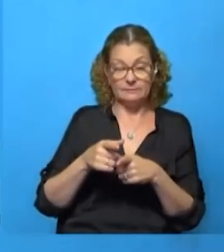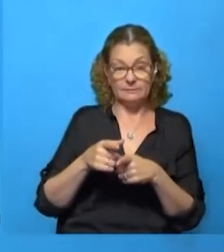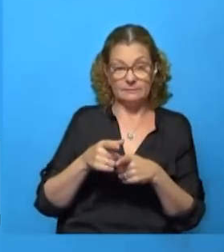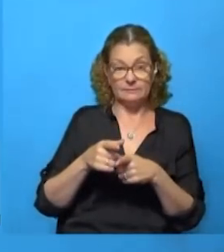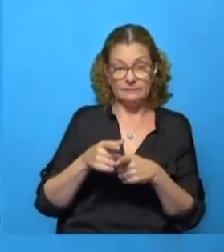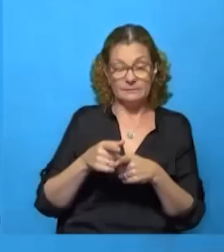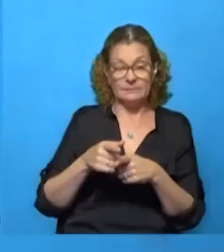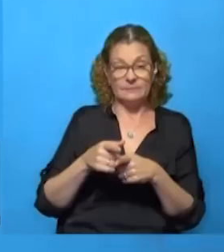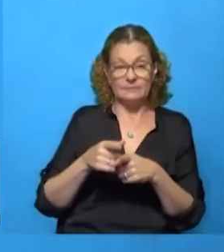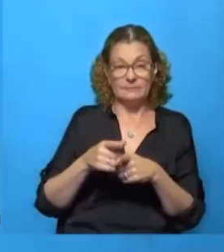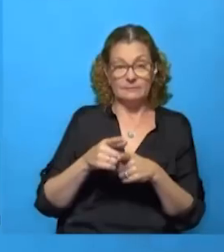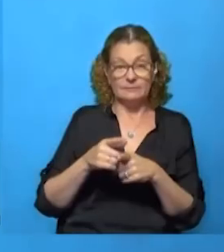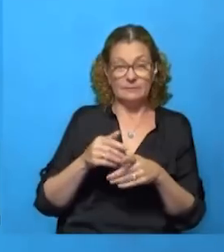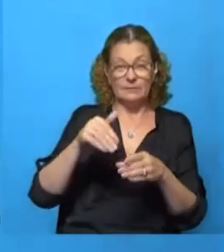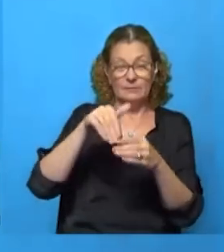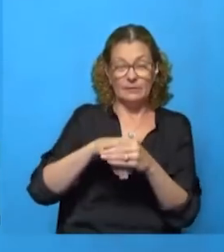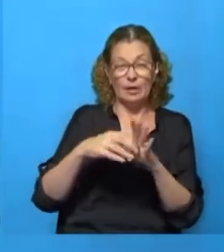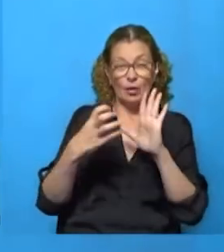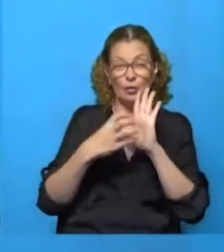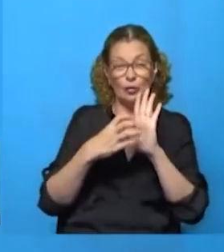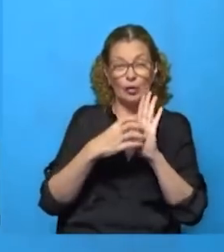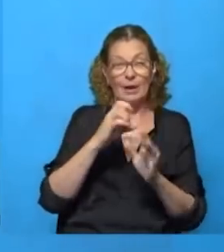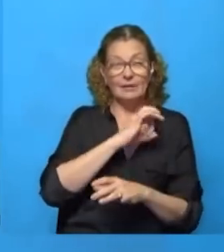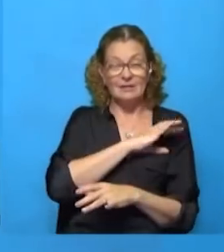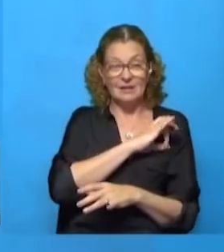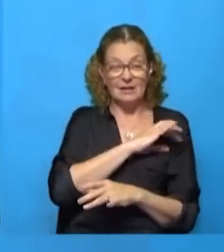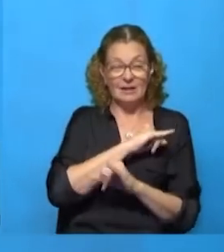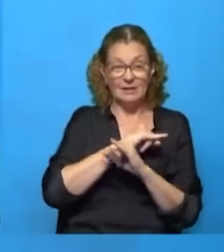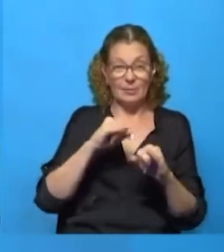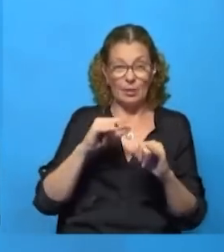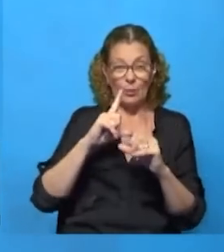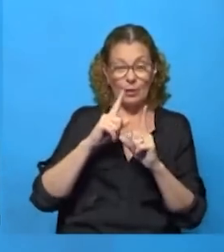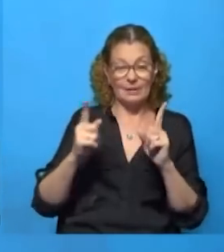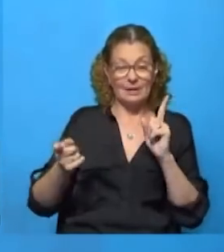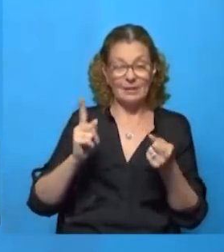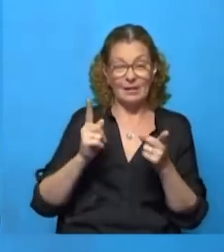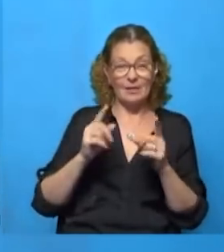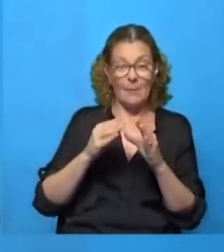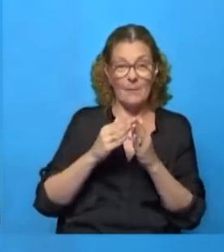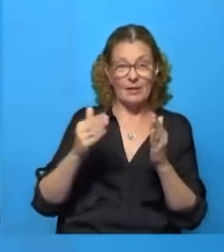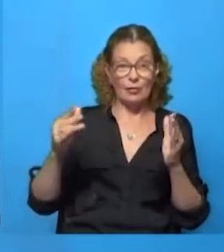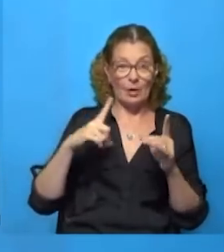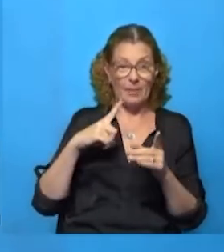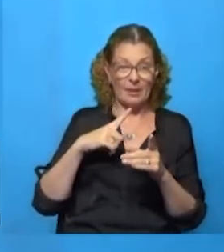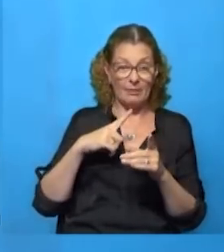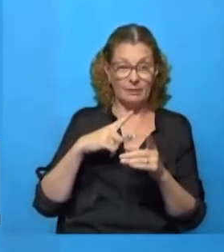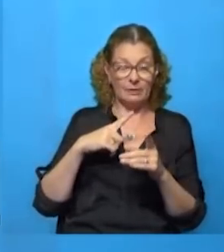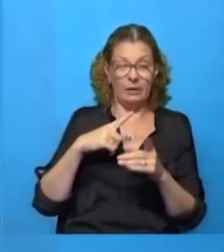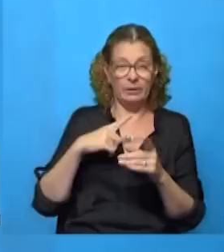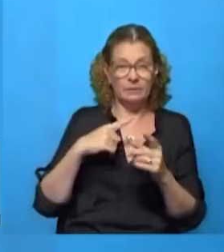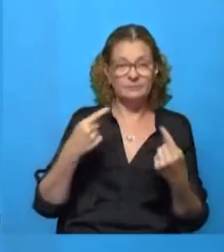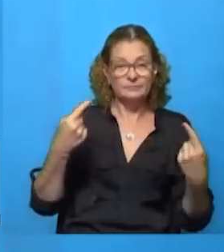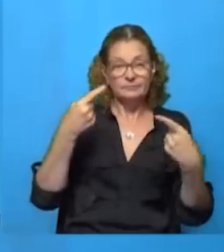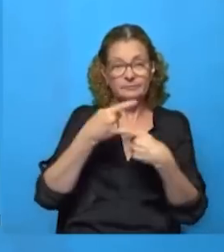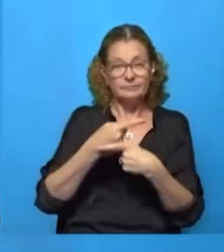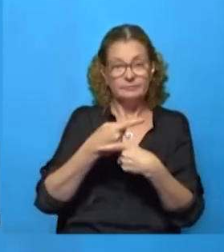el plebiscito constitucional de chile terminó con una distancia mayor a la esperada en un sentido opuesto